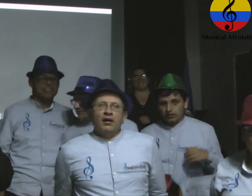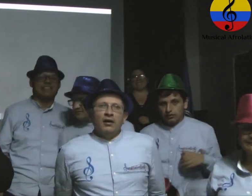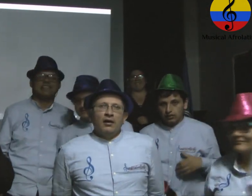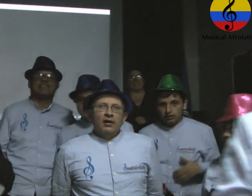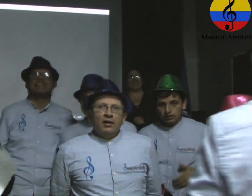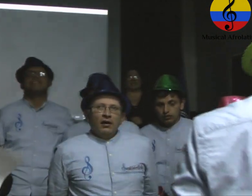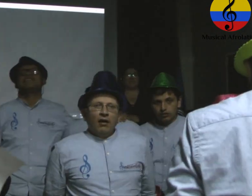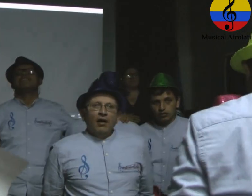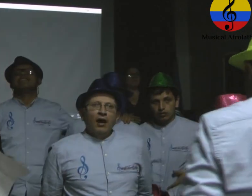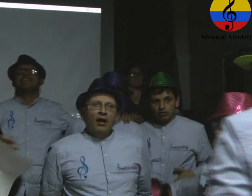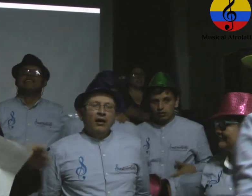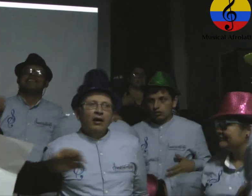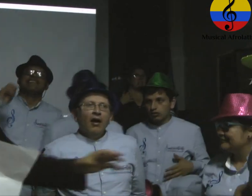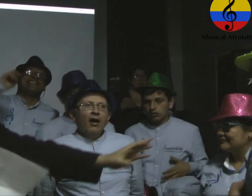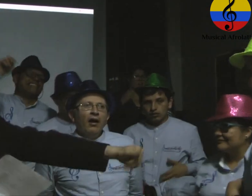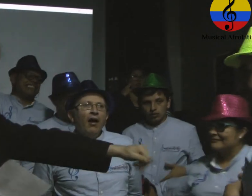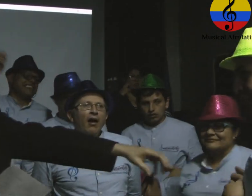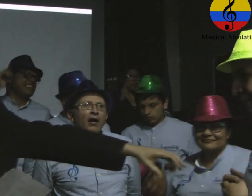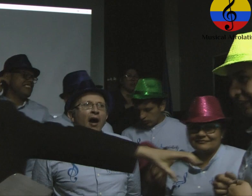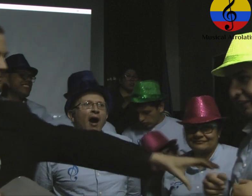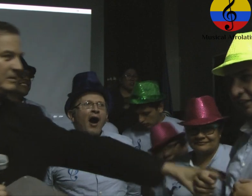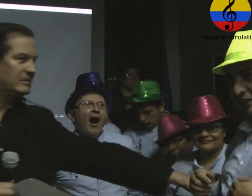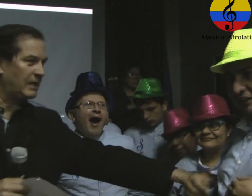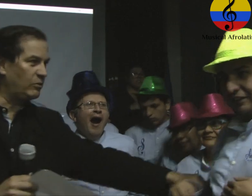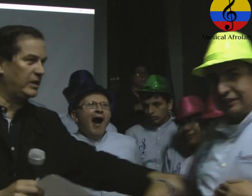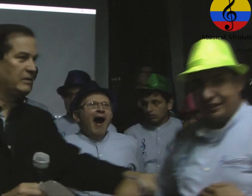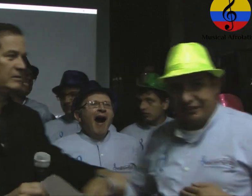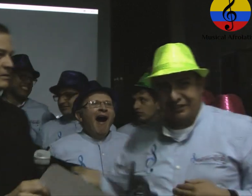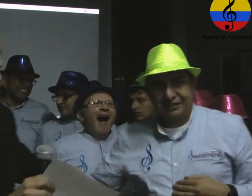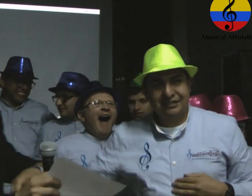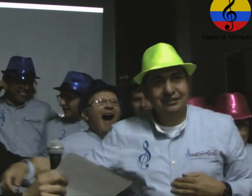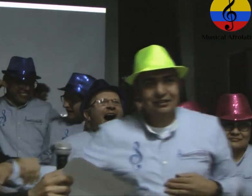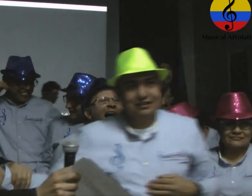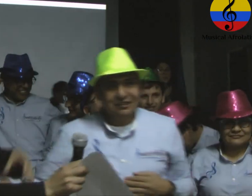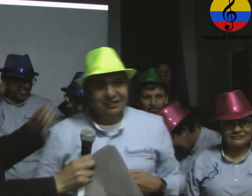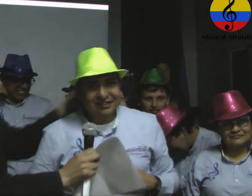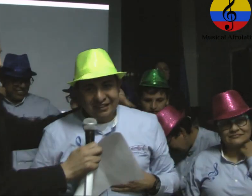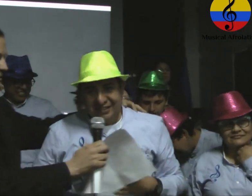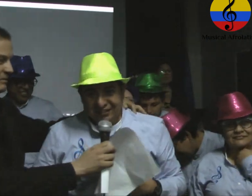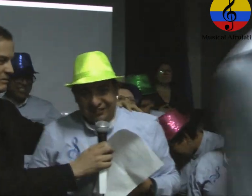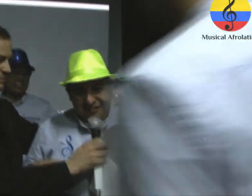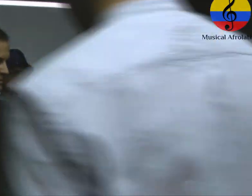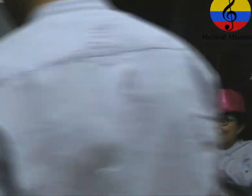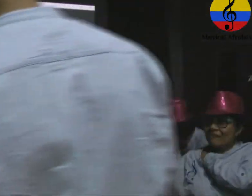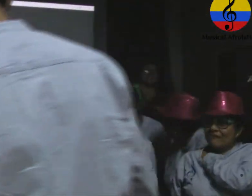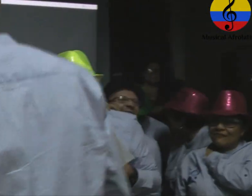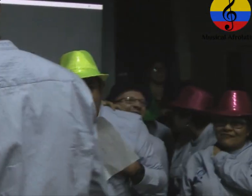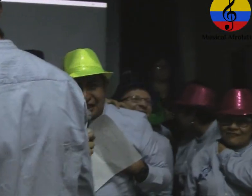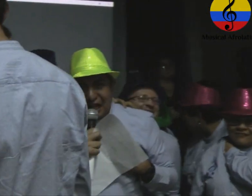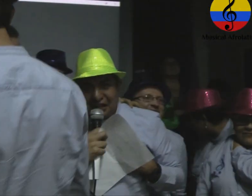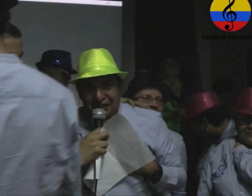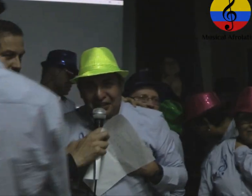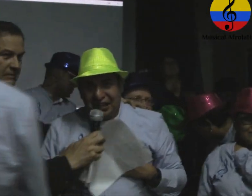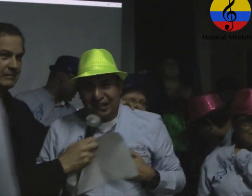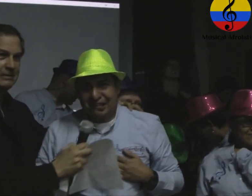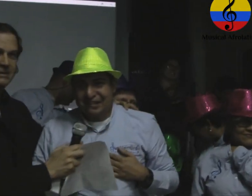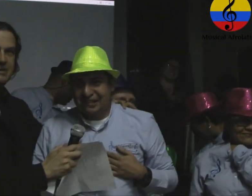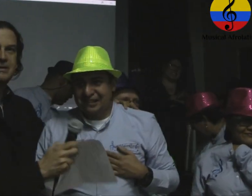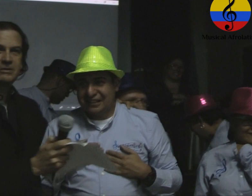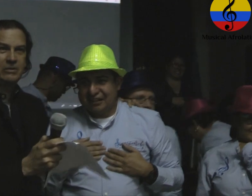¿Quieren conocernos? Venga, joven, salude. Diga, buenas tardes. Buenas